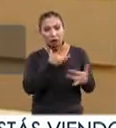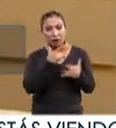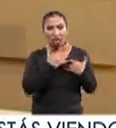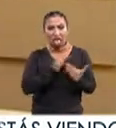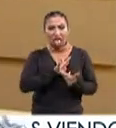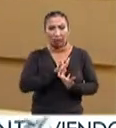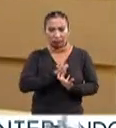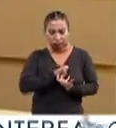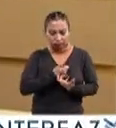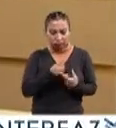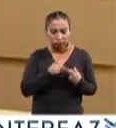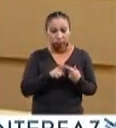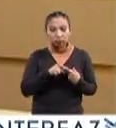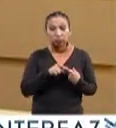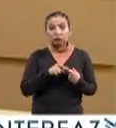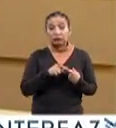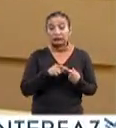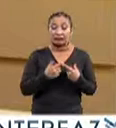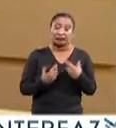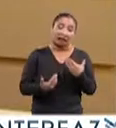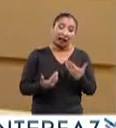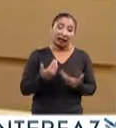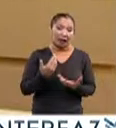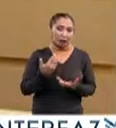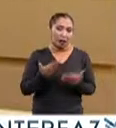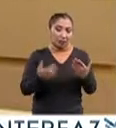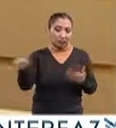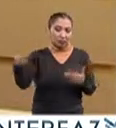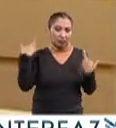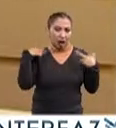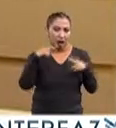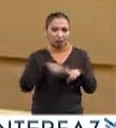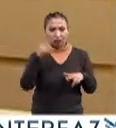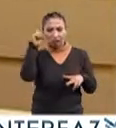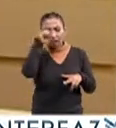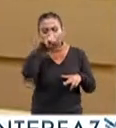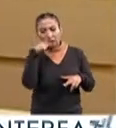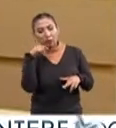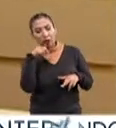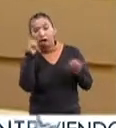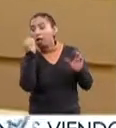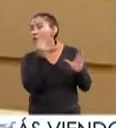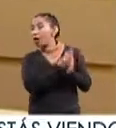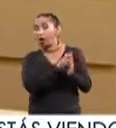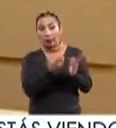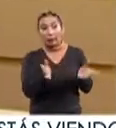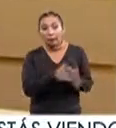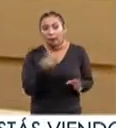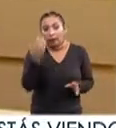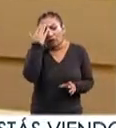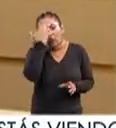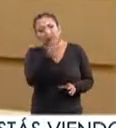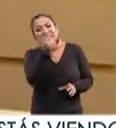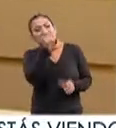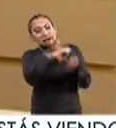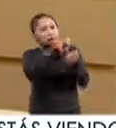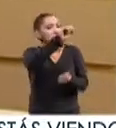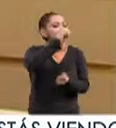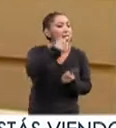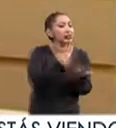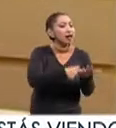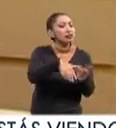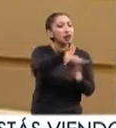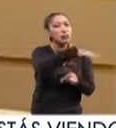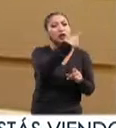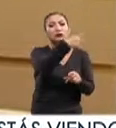emocional, que a veces los maestros cuesta trabajo tomarlo en cuenta porque no conocen qué es lo que está pasando